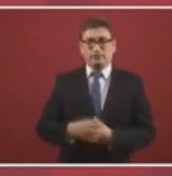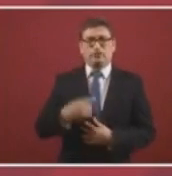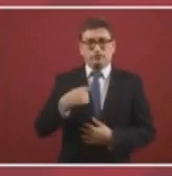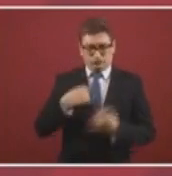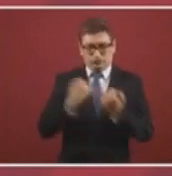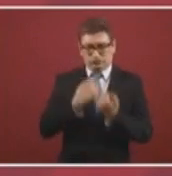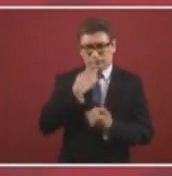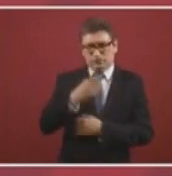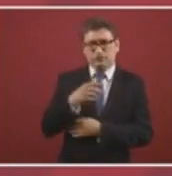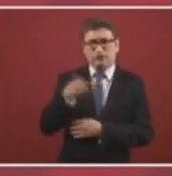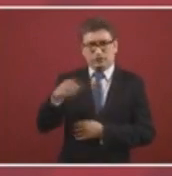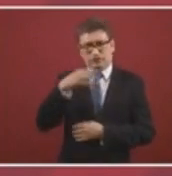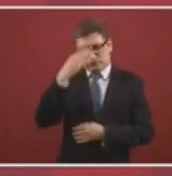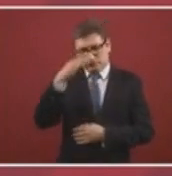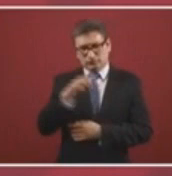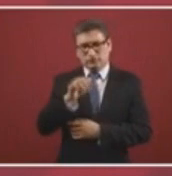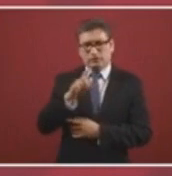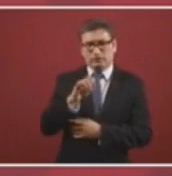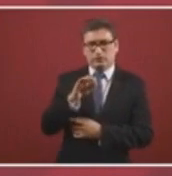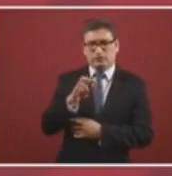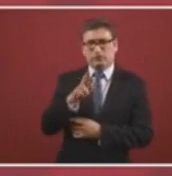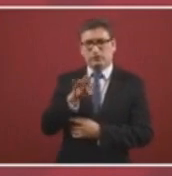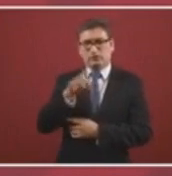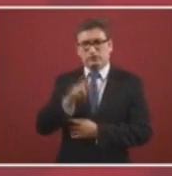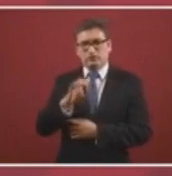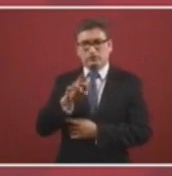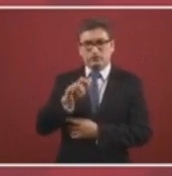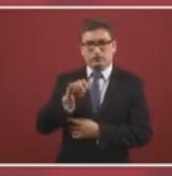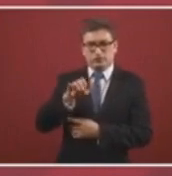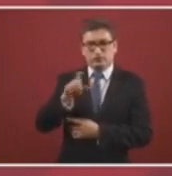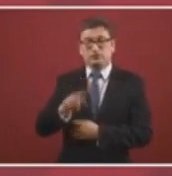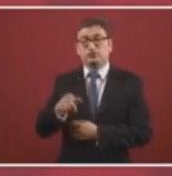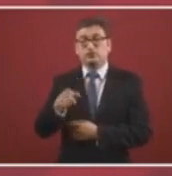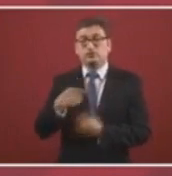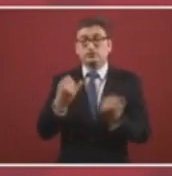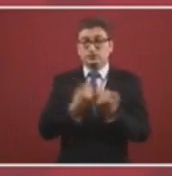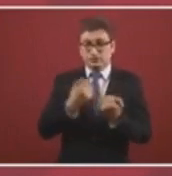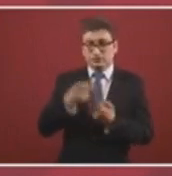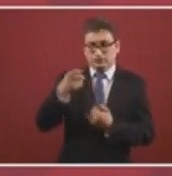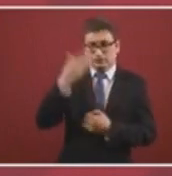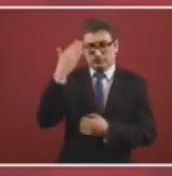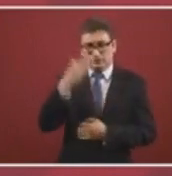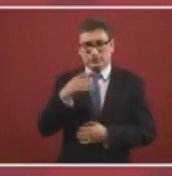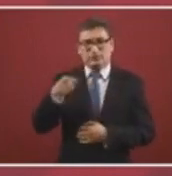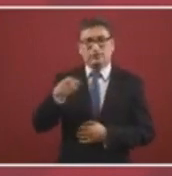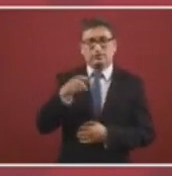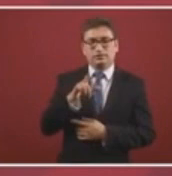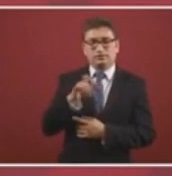Ruiz Cortines y desde luego el general Lázaro Cárdenas.